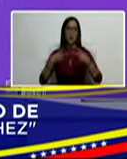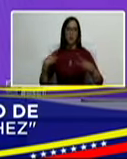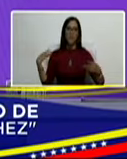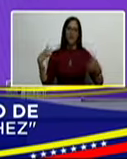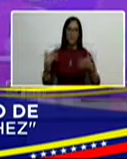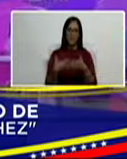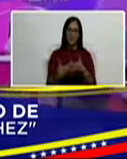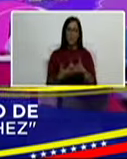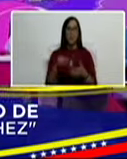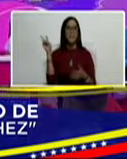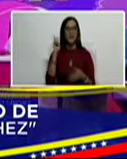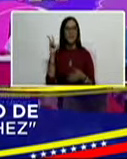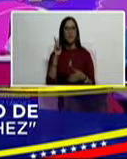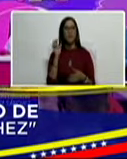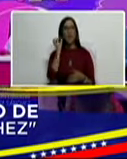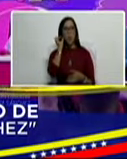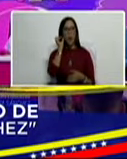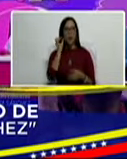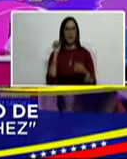generación, Venezuela Mujer.